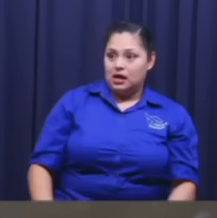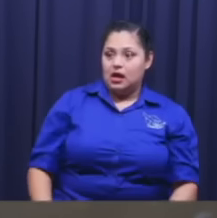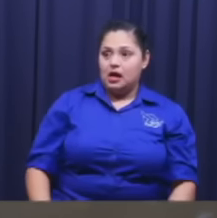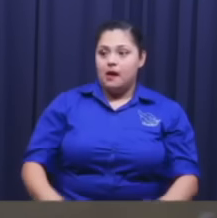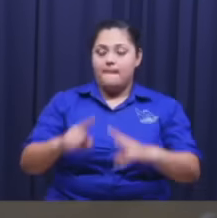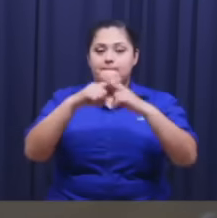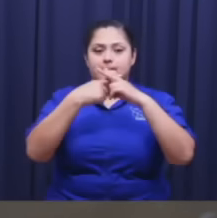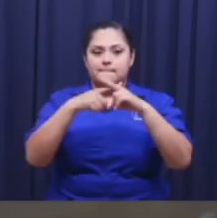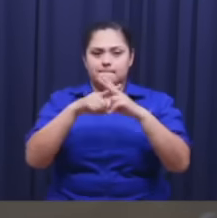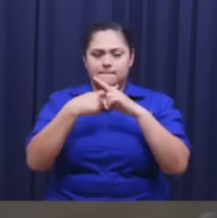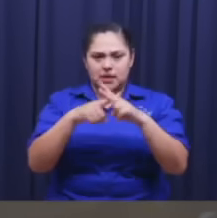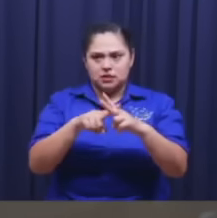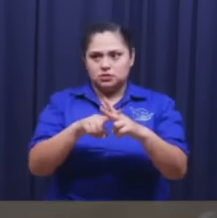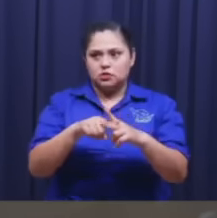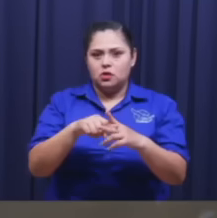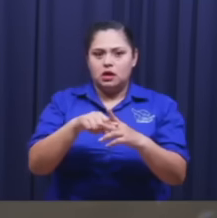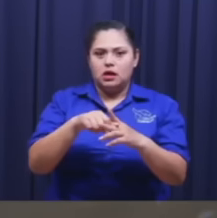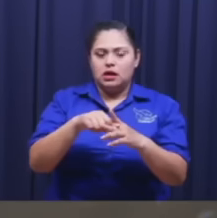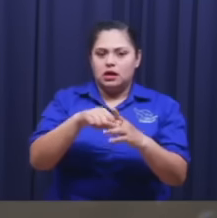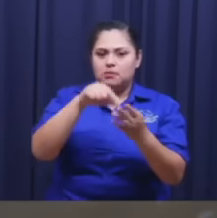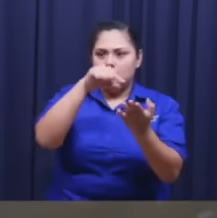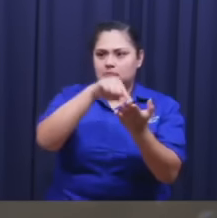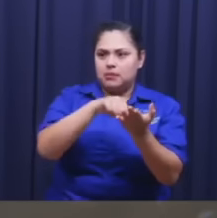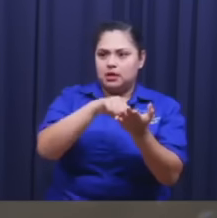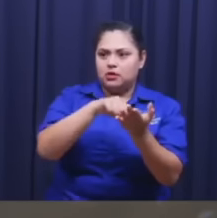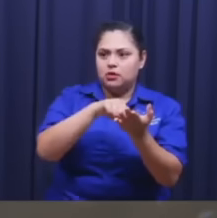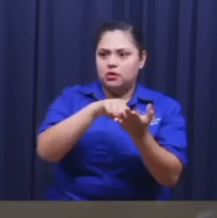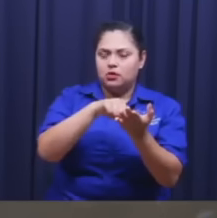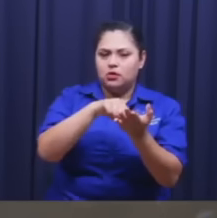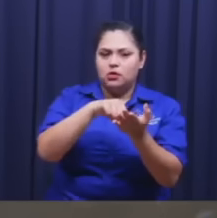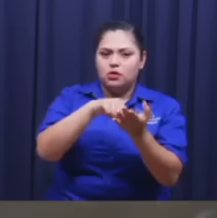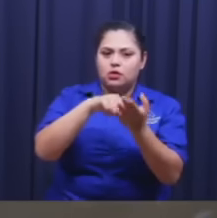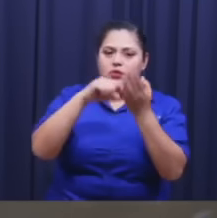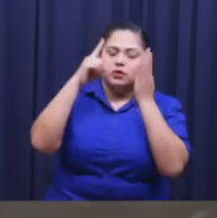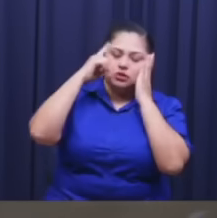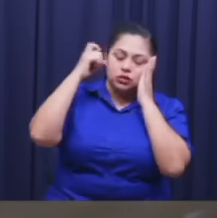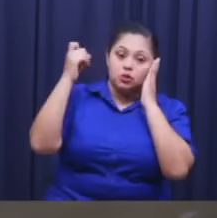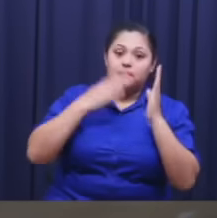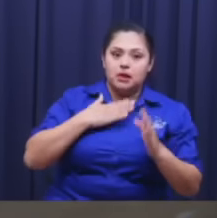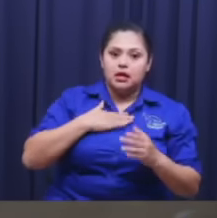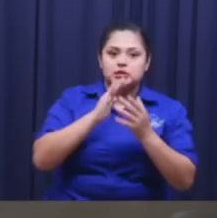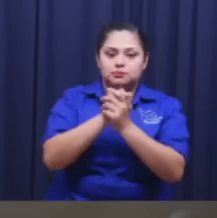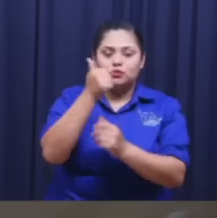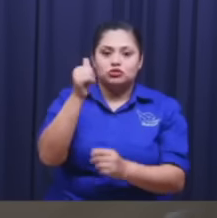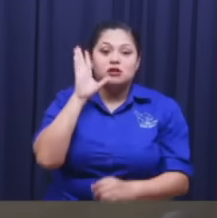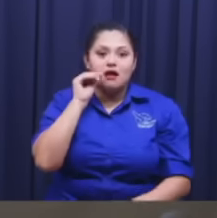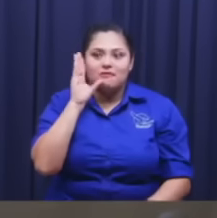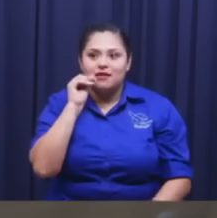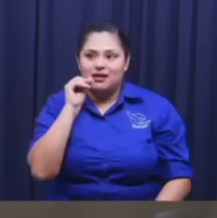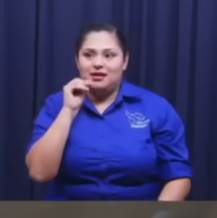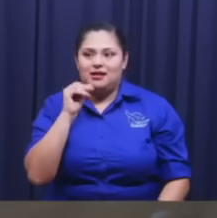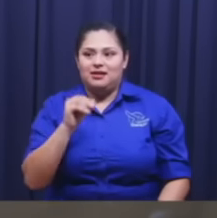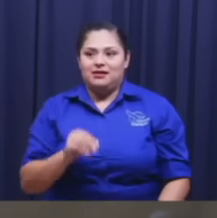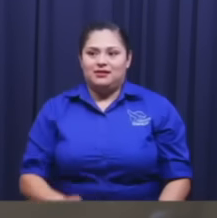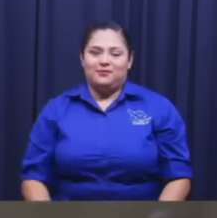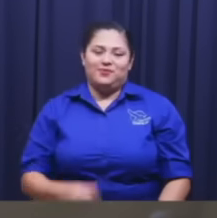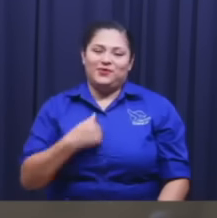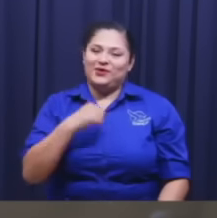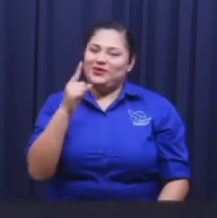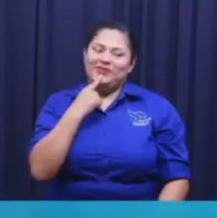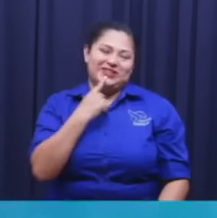empezó aquí en medio del sueño, empezó a repetir una palabra dormida. No le voy a decir qué